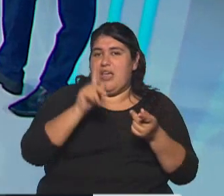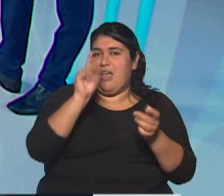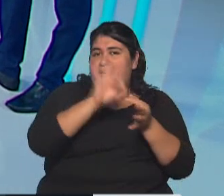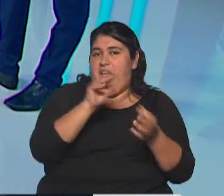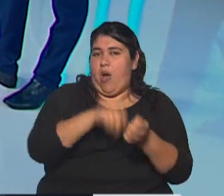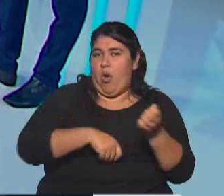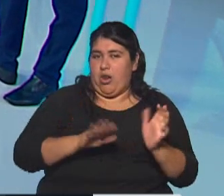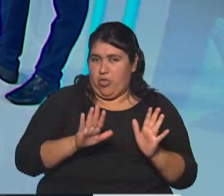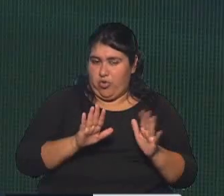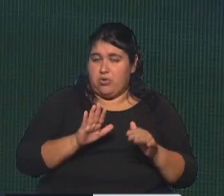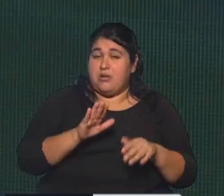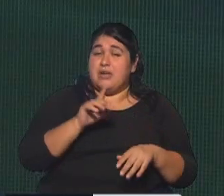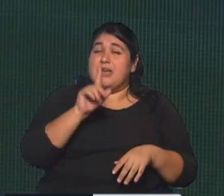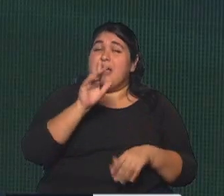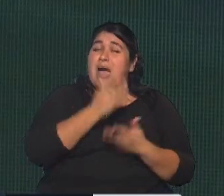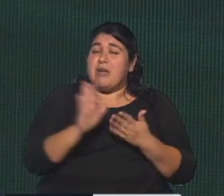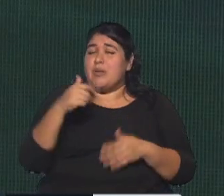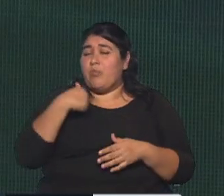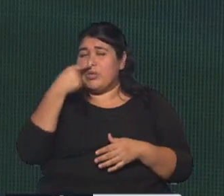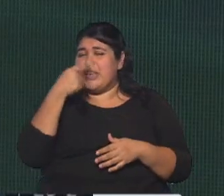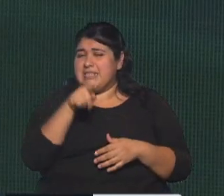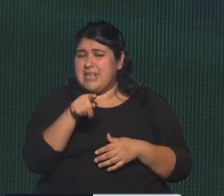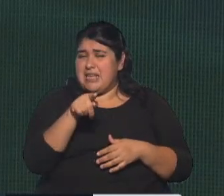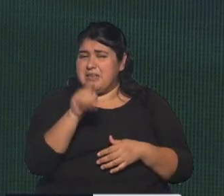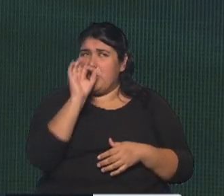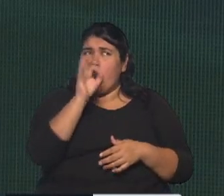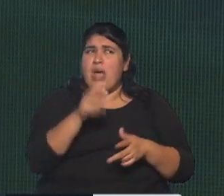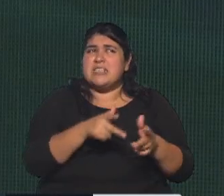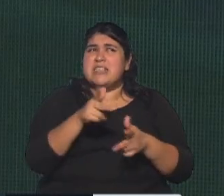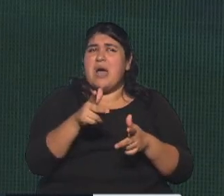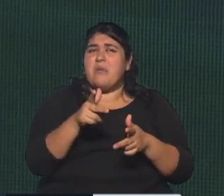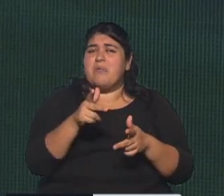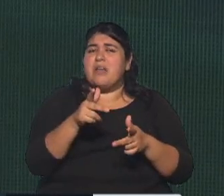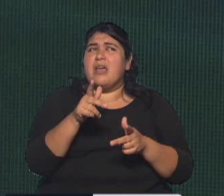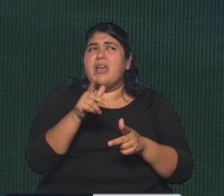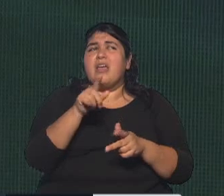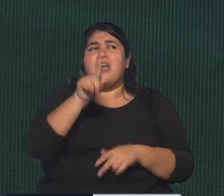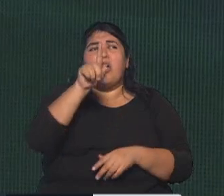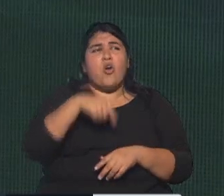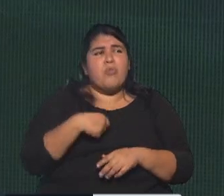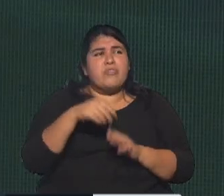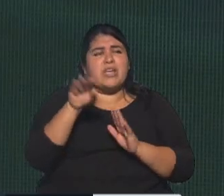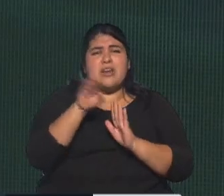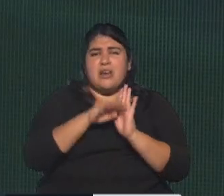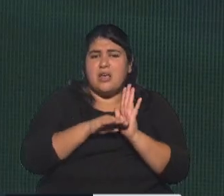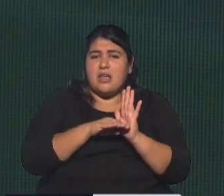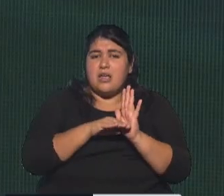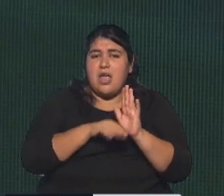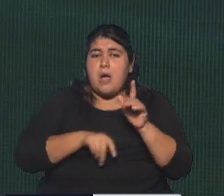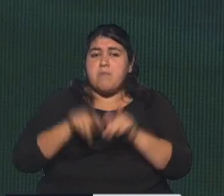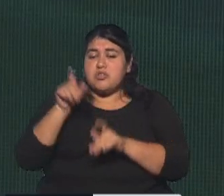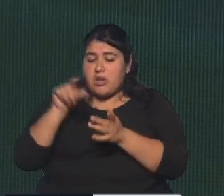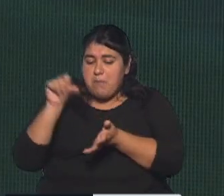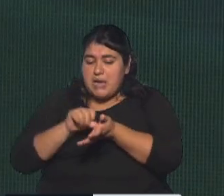parece muy interesante que nunca se hable de cuáles son las razones por las cuales los inmigrantes se tienen que ir del